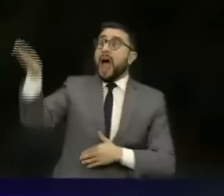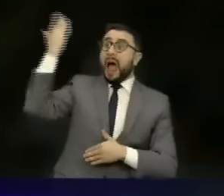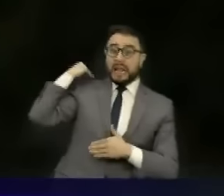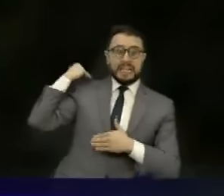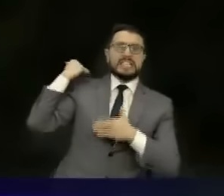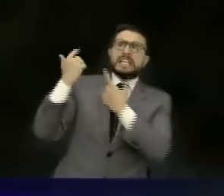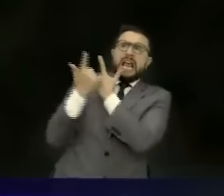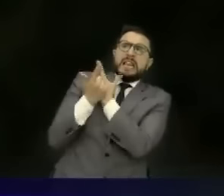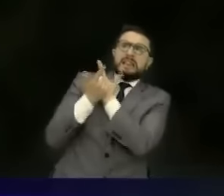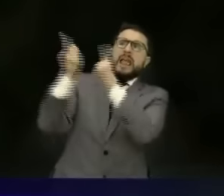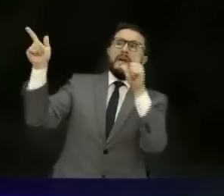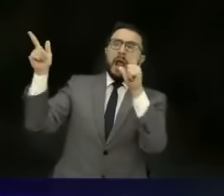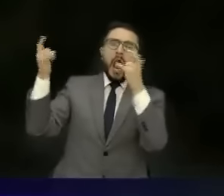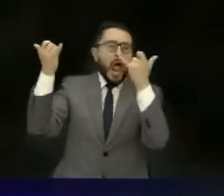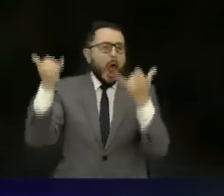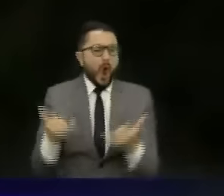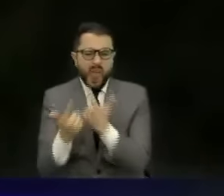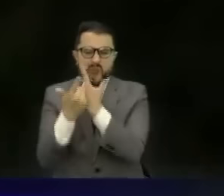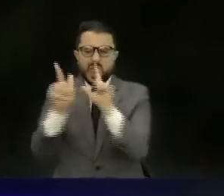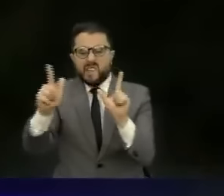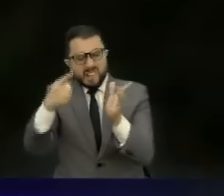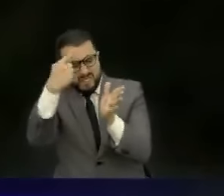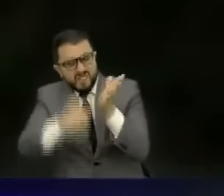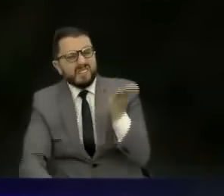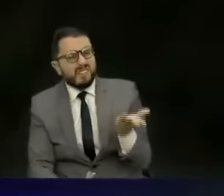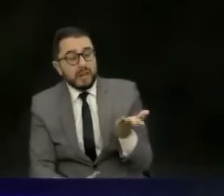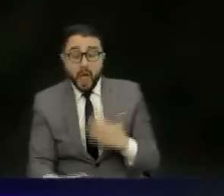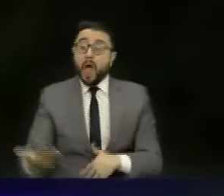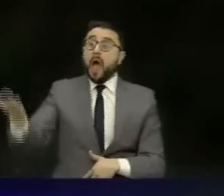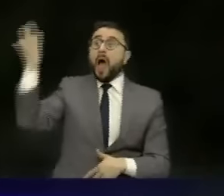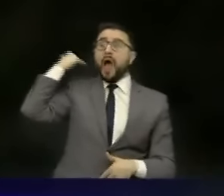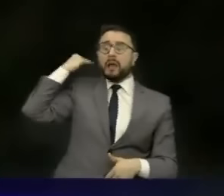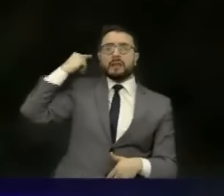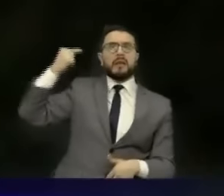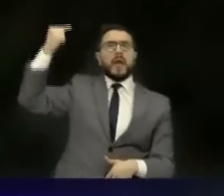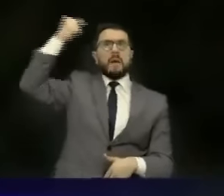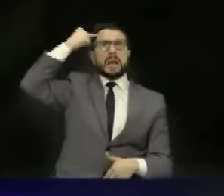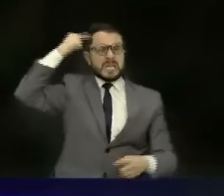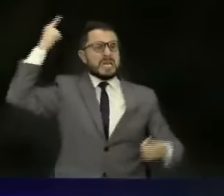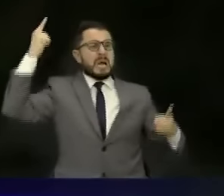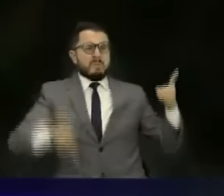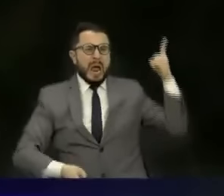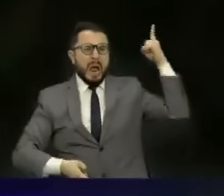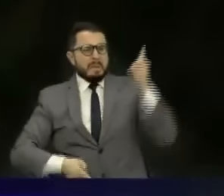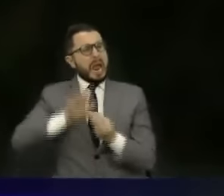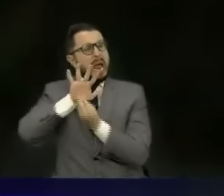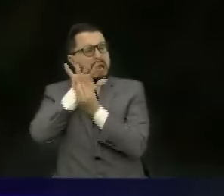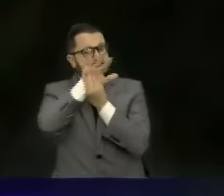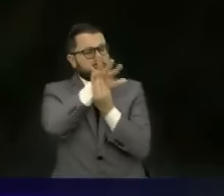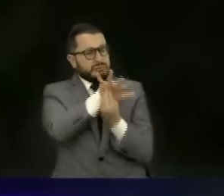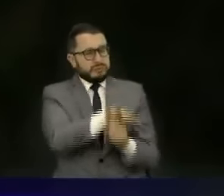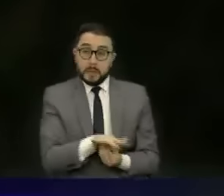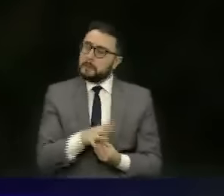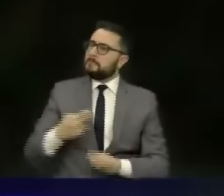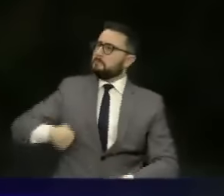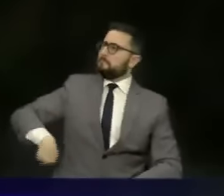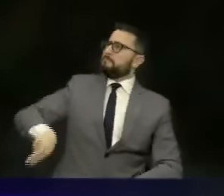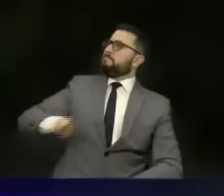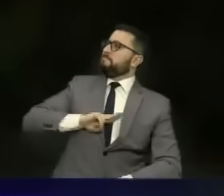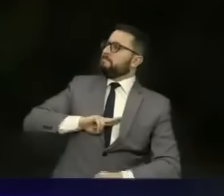¿Cuáles serían eso que antes considerábamos tiranías y opresiones y que pusimos en nuestro